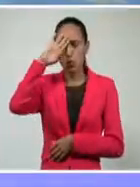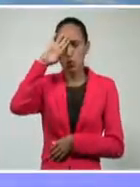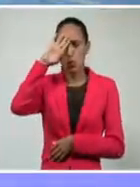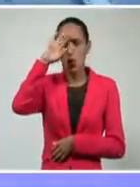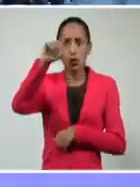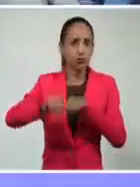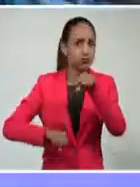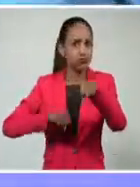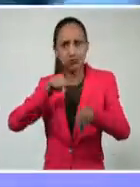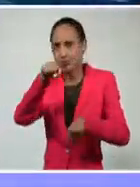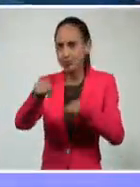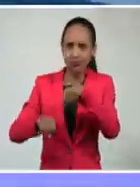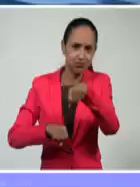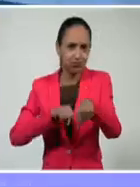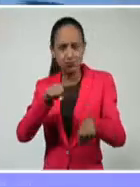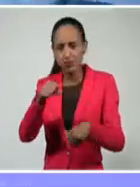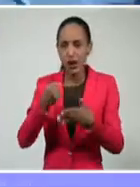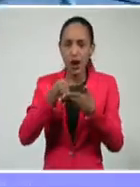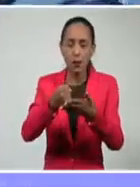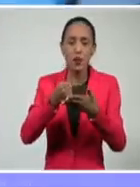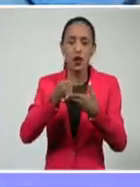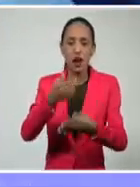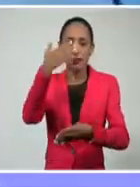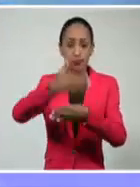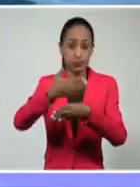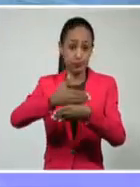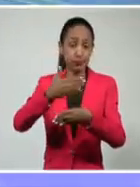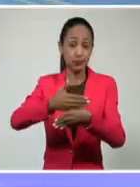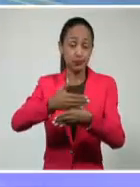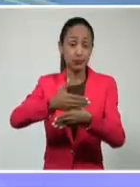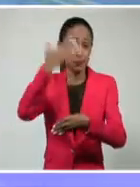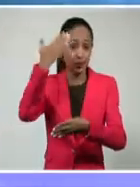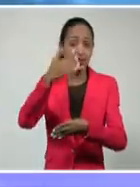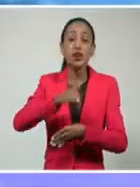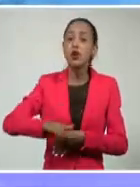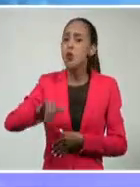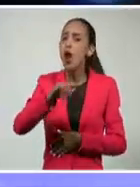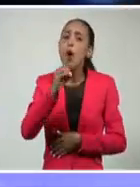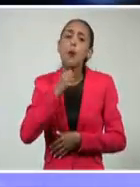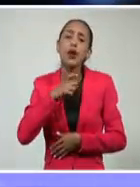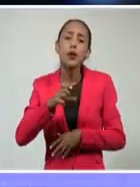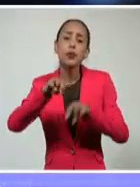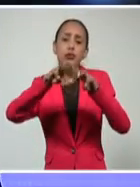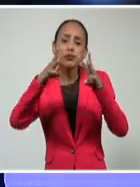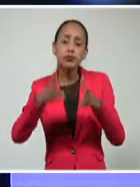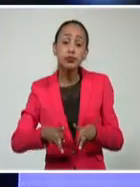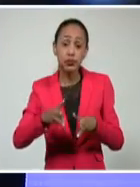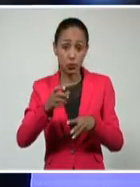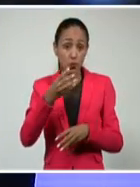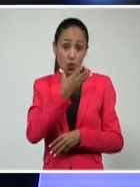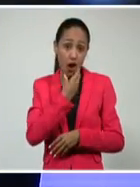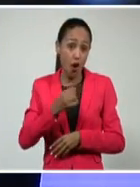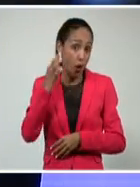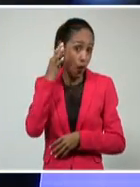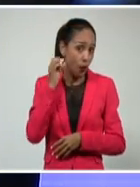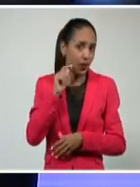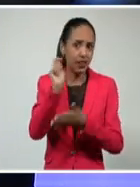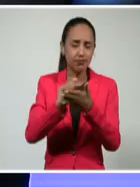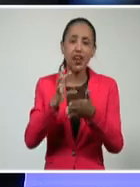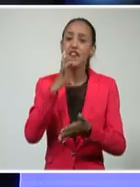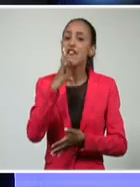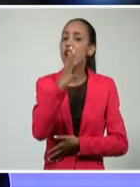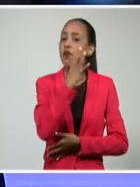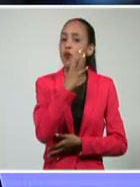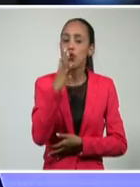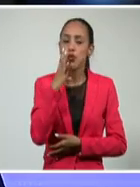el final o para apoyar desde las redes sociales, como hizo la joven Arián Nayero, que según escribió en Facebook, no